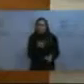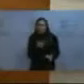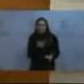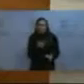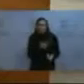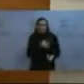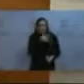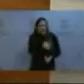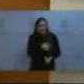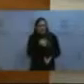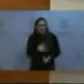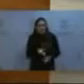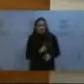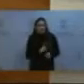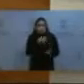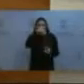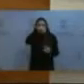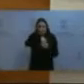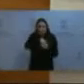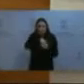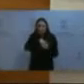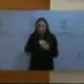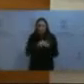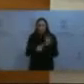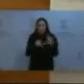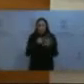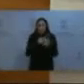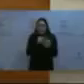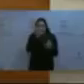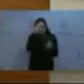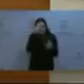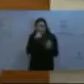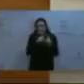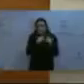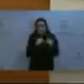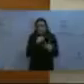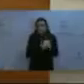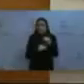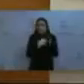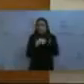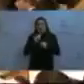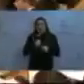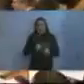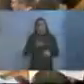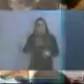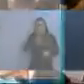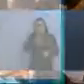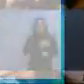decir que estén en la centralidad que Asturias necesita y en la estabilidad que nuestra región recomienda.